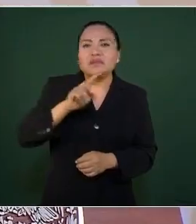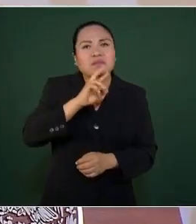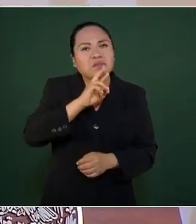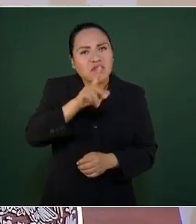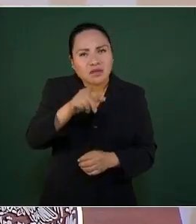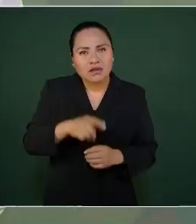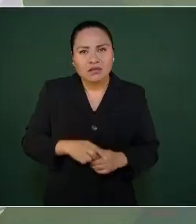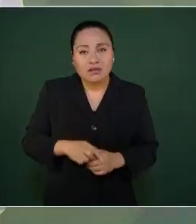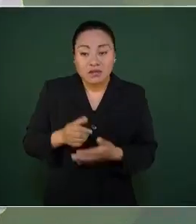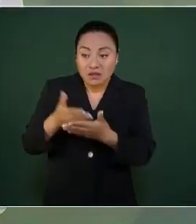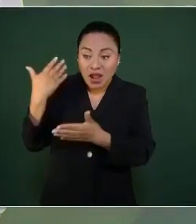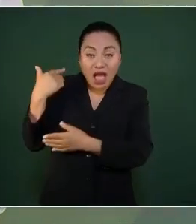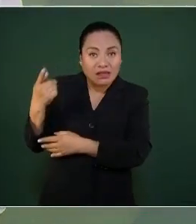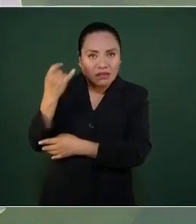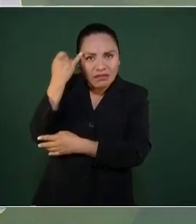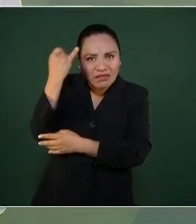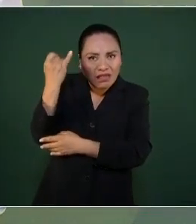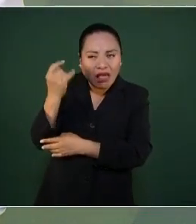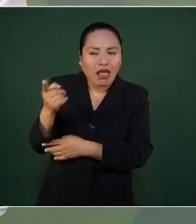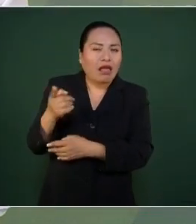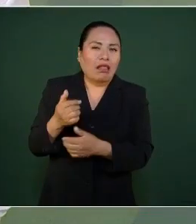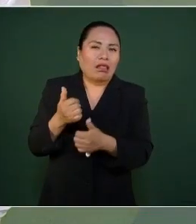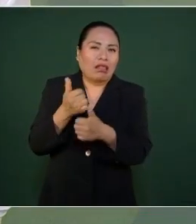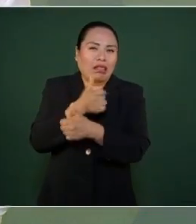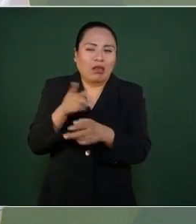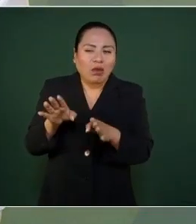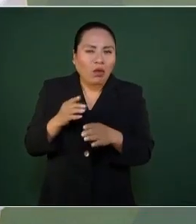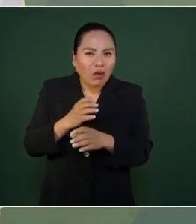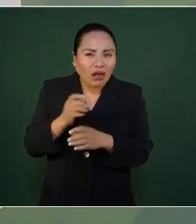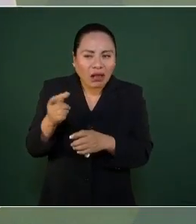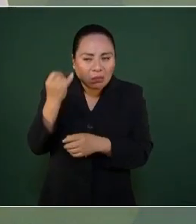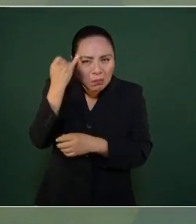pero fue un pretexto para que si